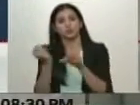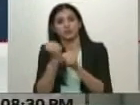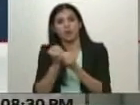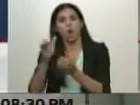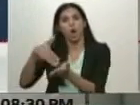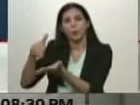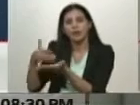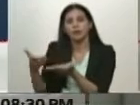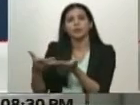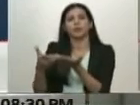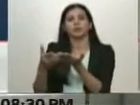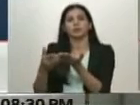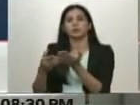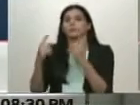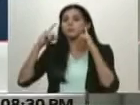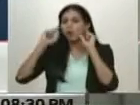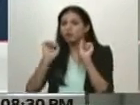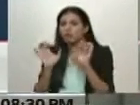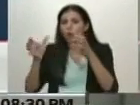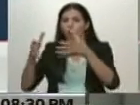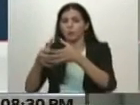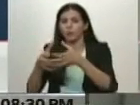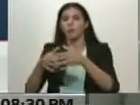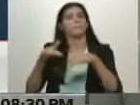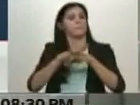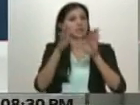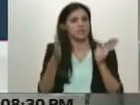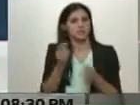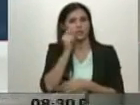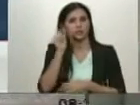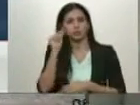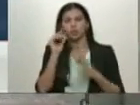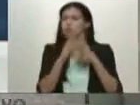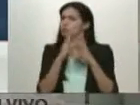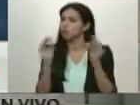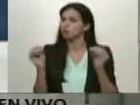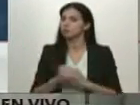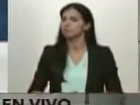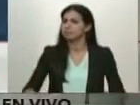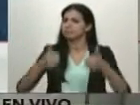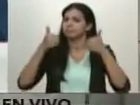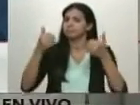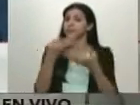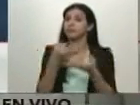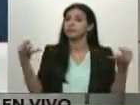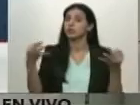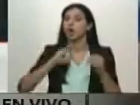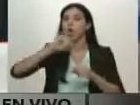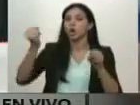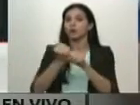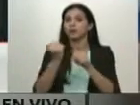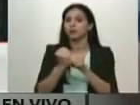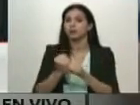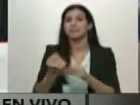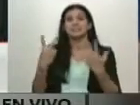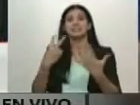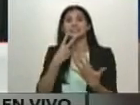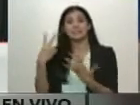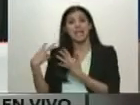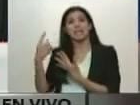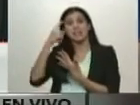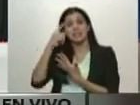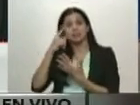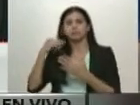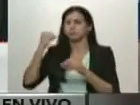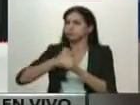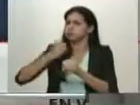venezolana, de los sectores profesionales, a los ministros, ministras, por tremenda jornada que han desarrollado desde hace 7 días para acá, día